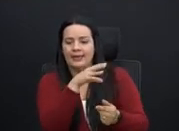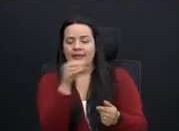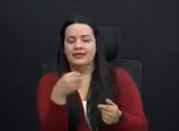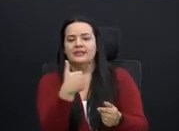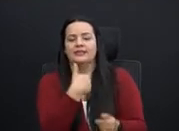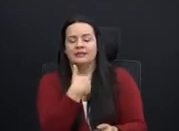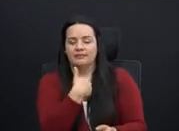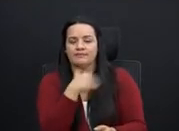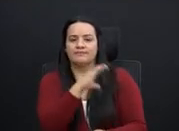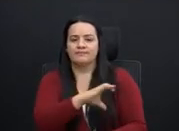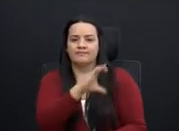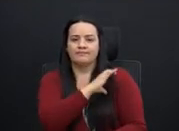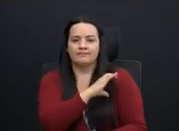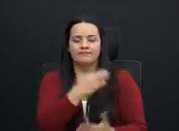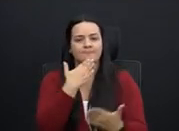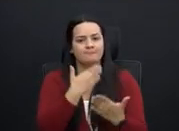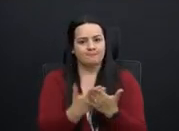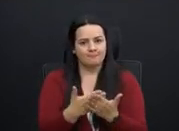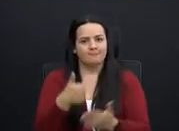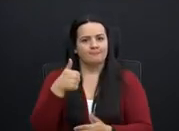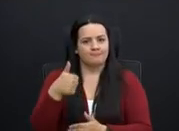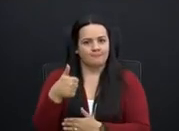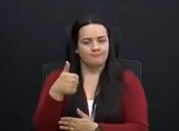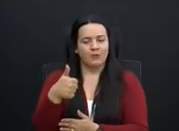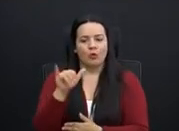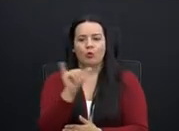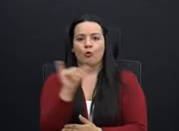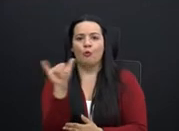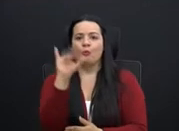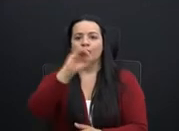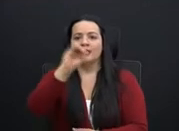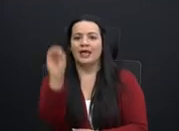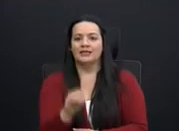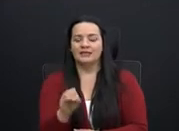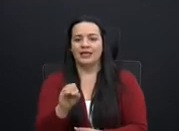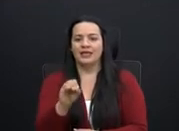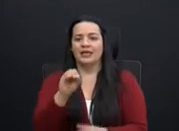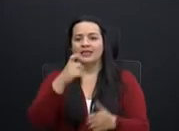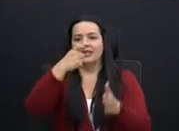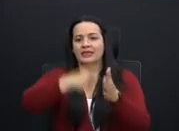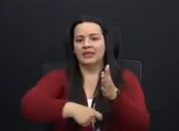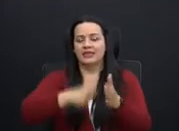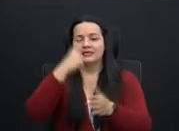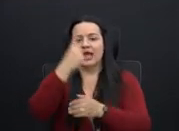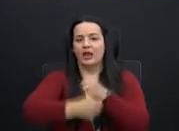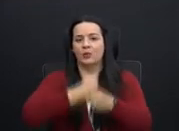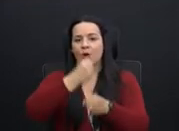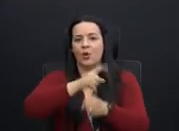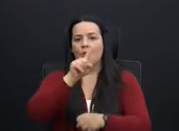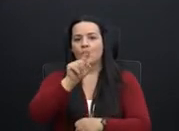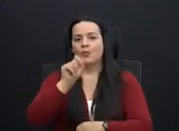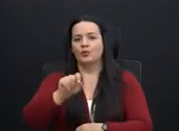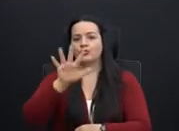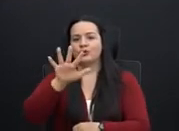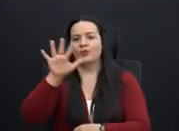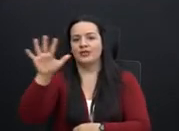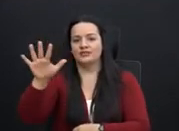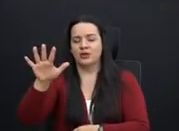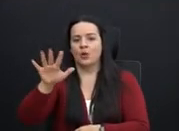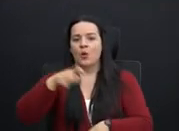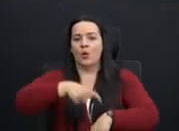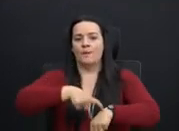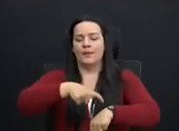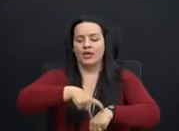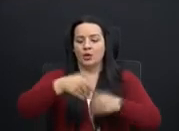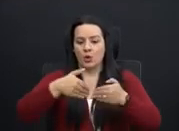características favorables, como lo son una tasa de interés anual de un 1.55 y un periodo